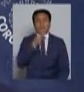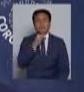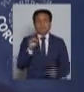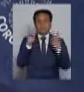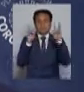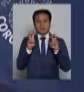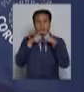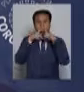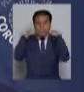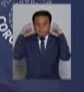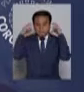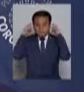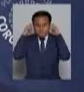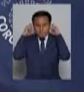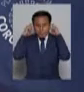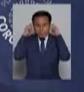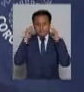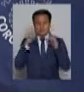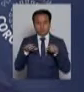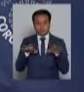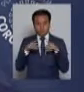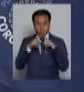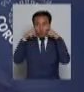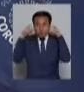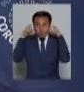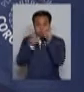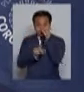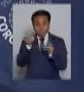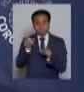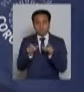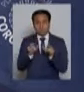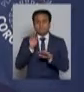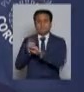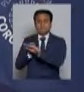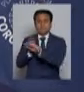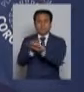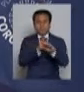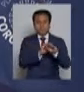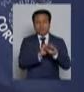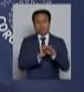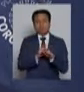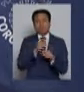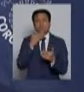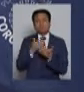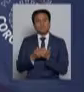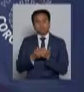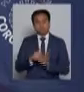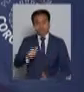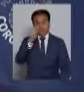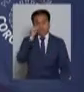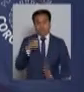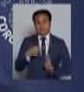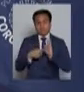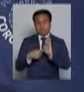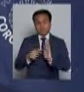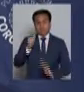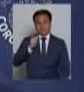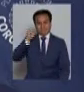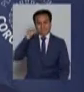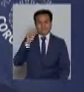respecto al uso de mascarillas, ha aparecido una recomendación en el día de ayer y